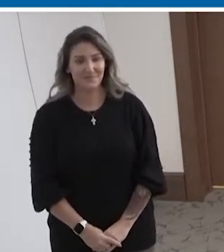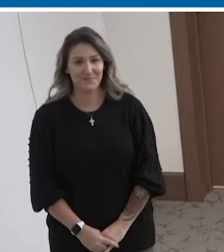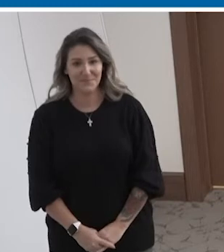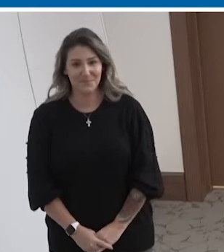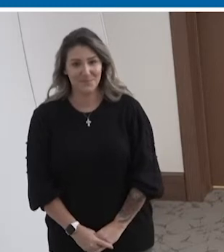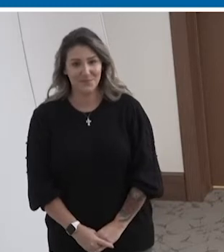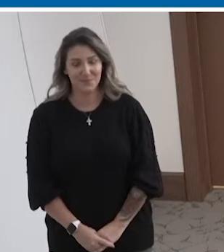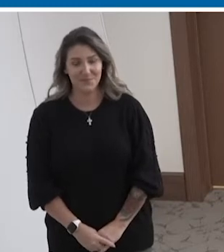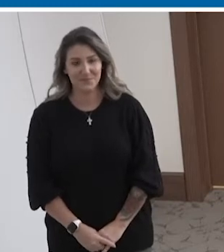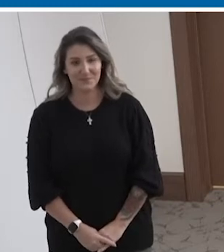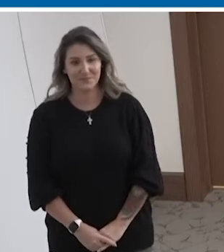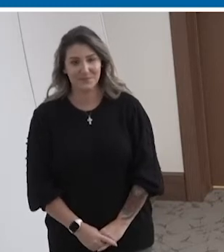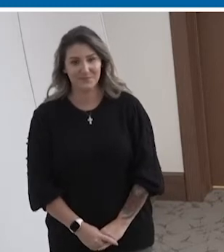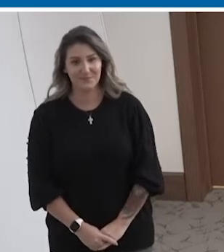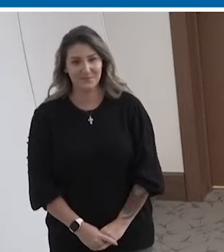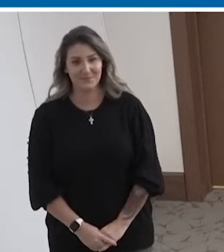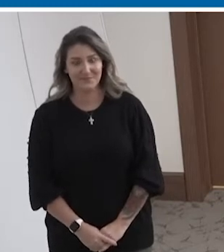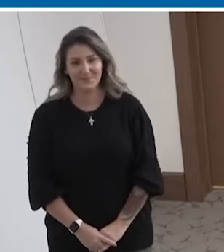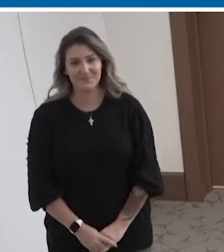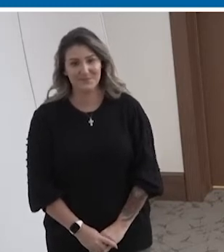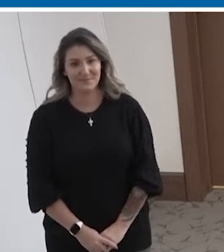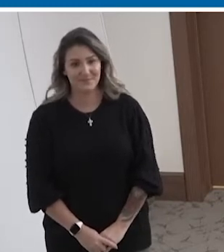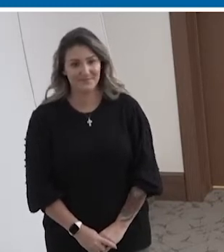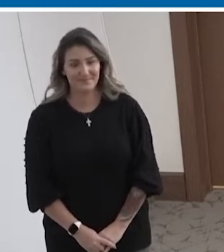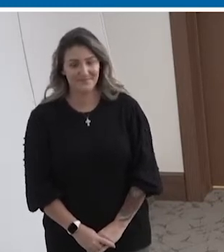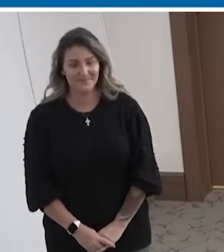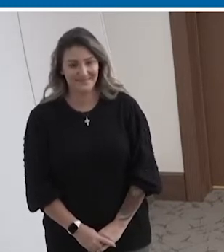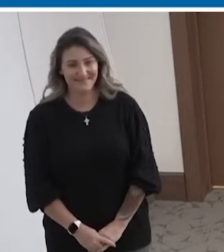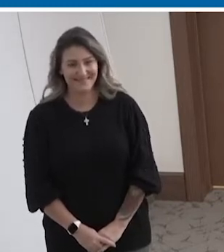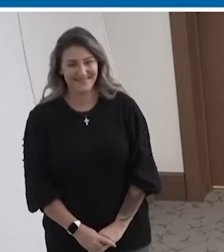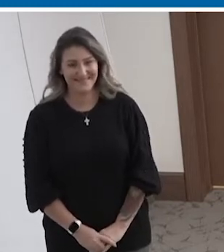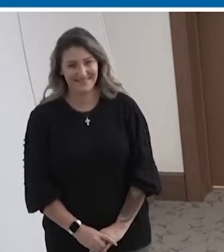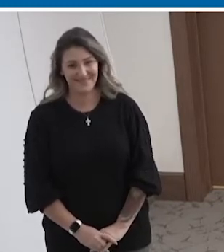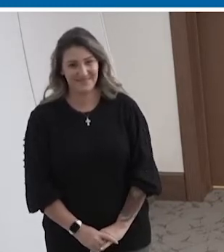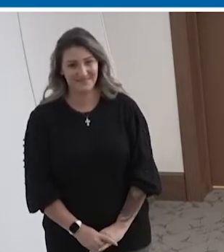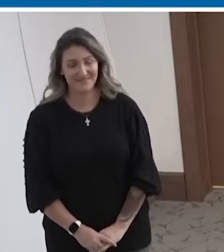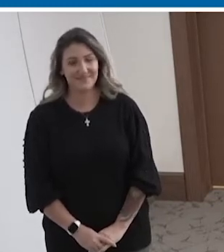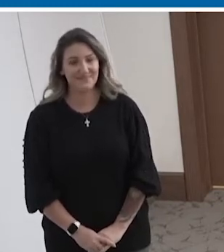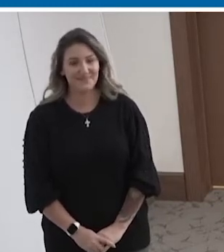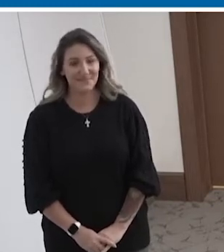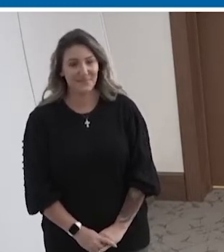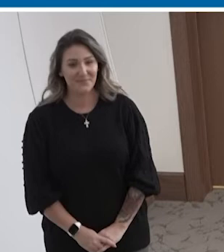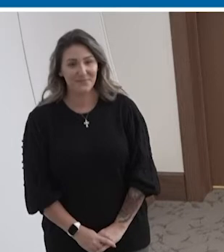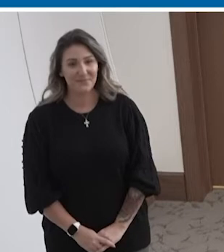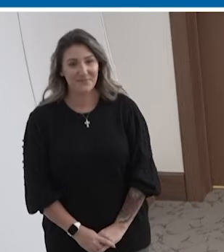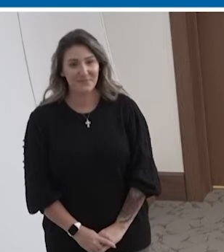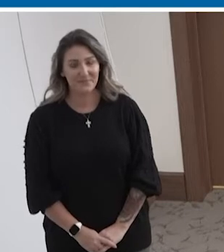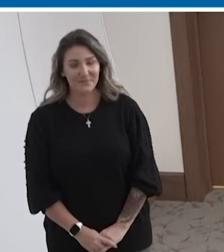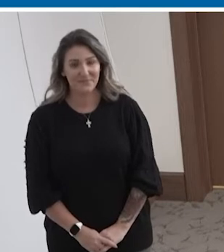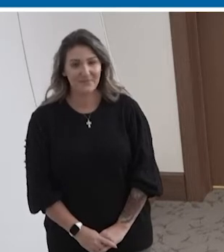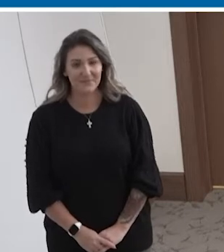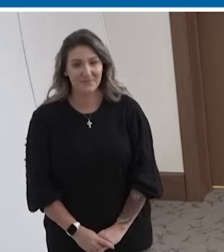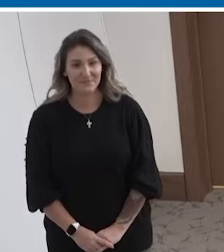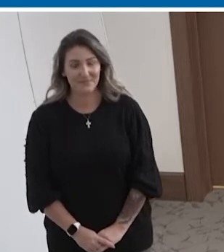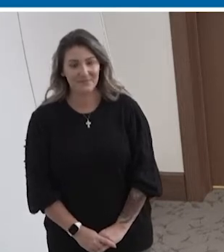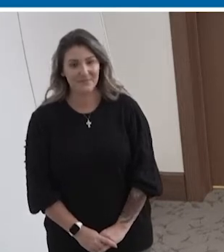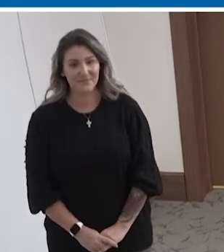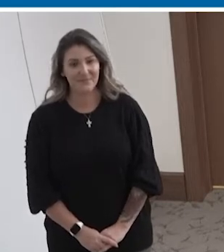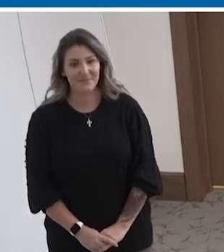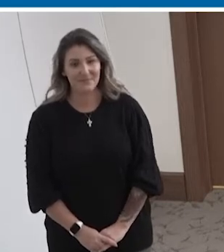escuelas públicas a que sus estudiantes y su personal estén seguros y a salvo